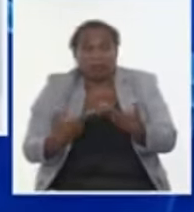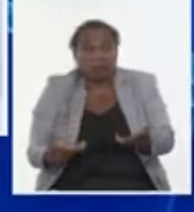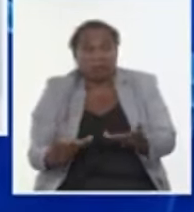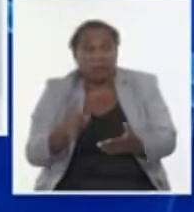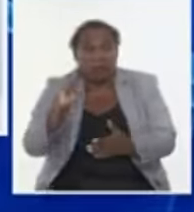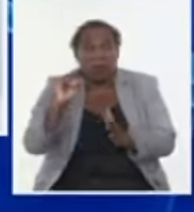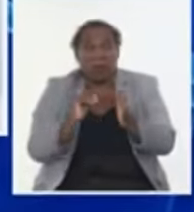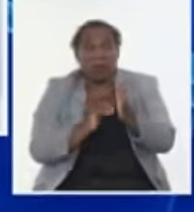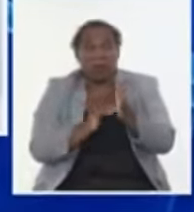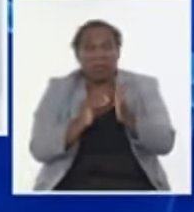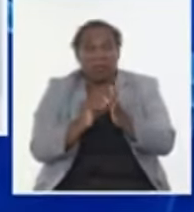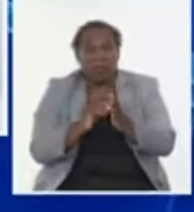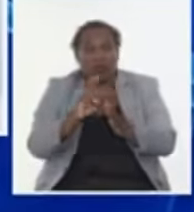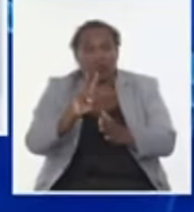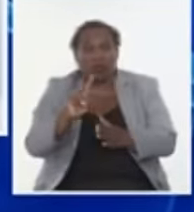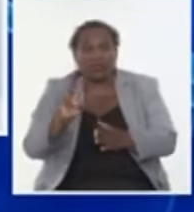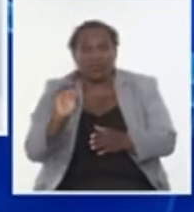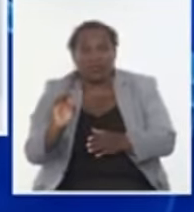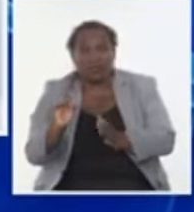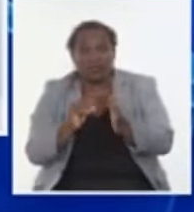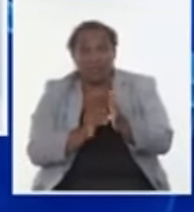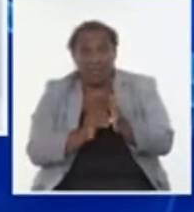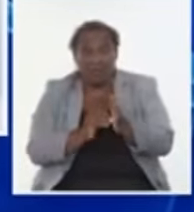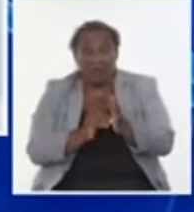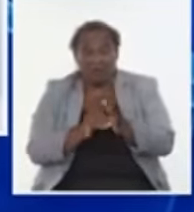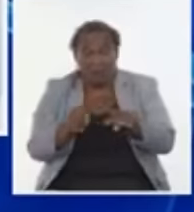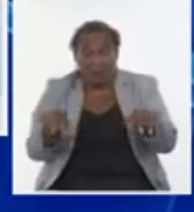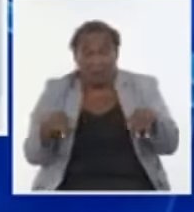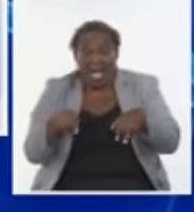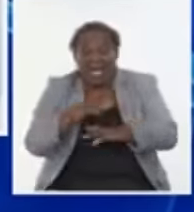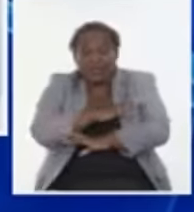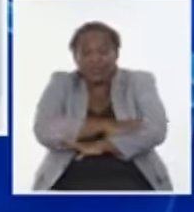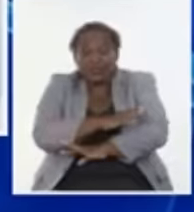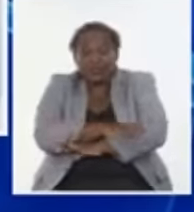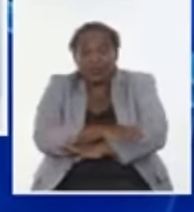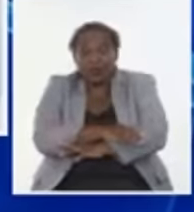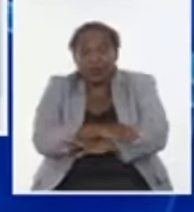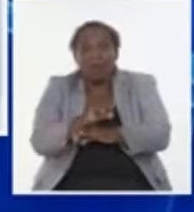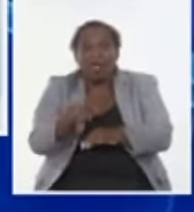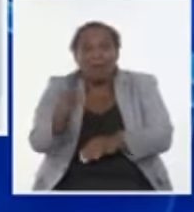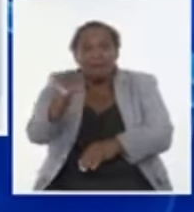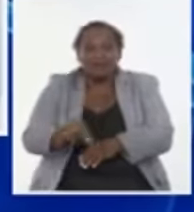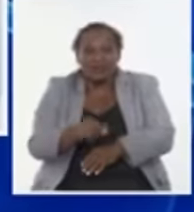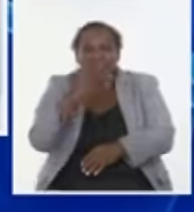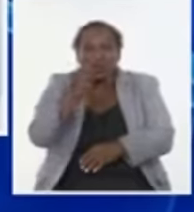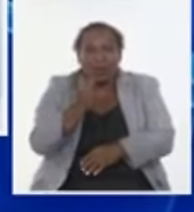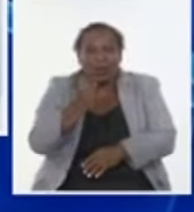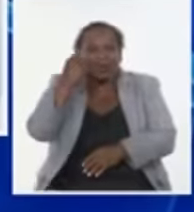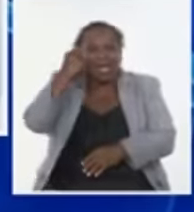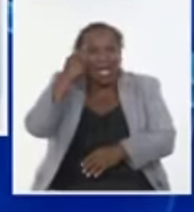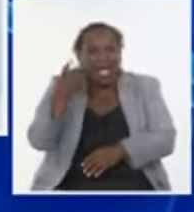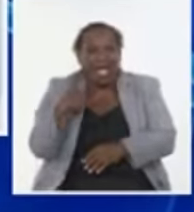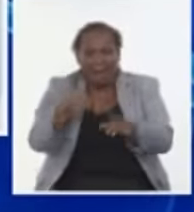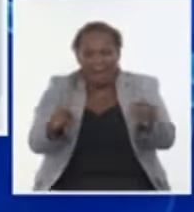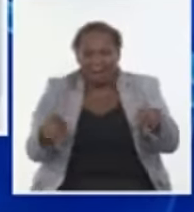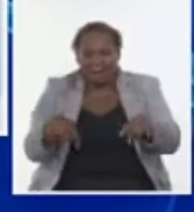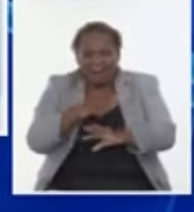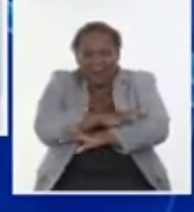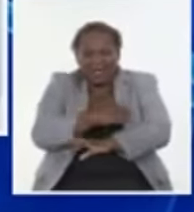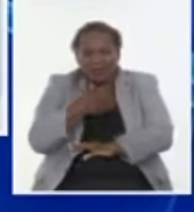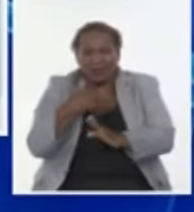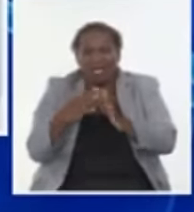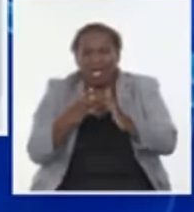1.227.000 patios y parcelas. Ya las personas han ido ganando en cultura de que el patio, criar su pollito,